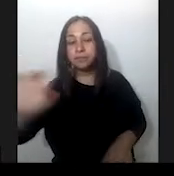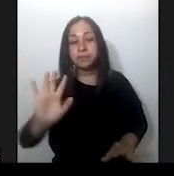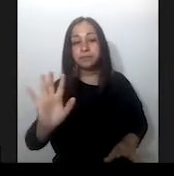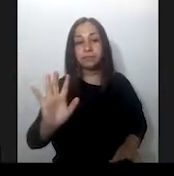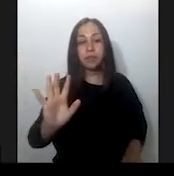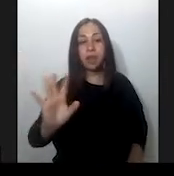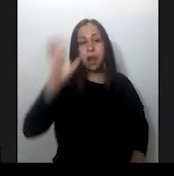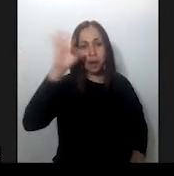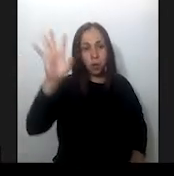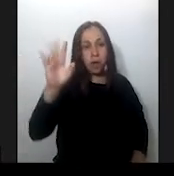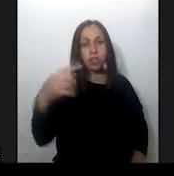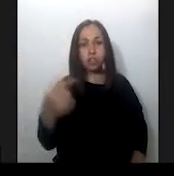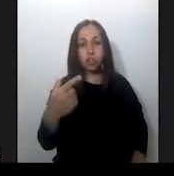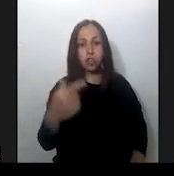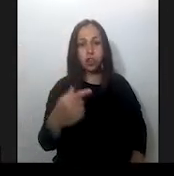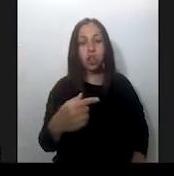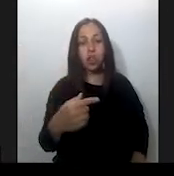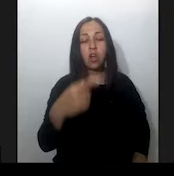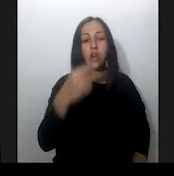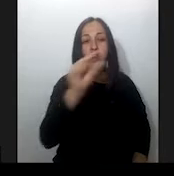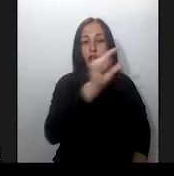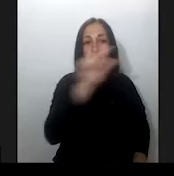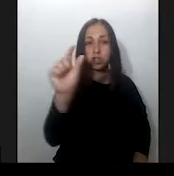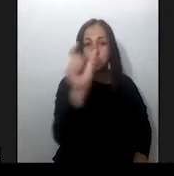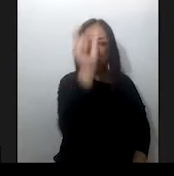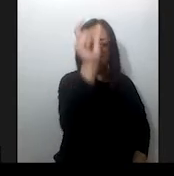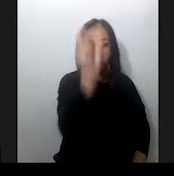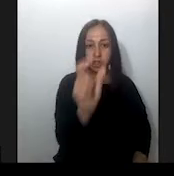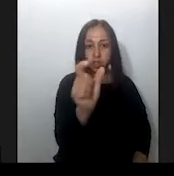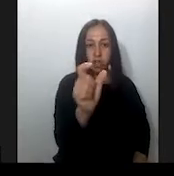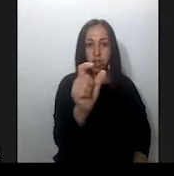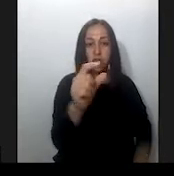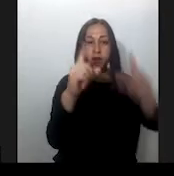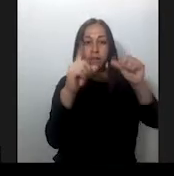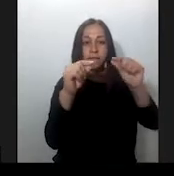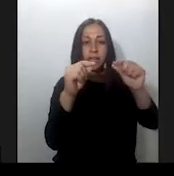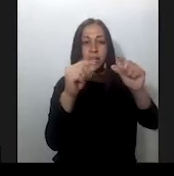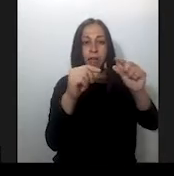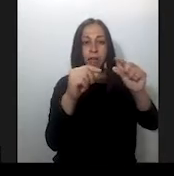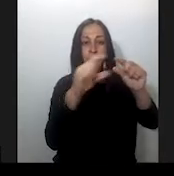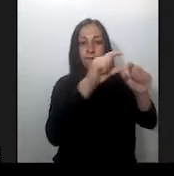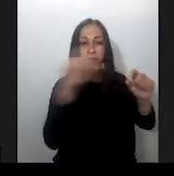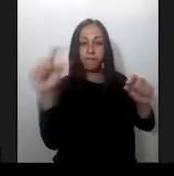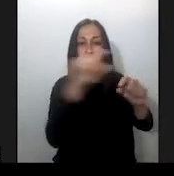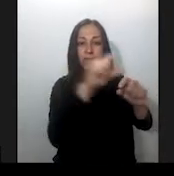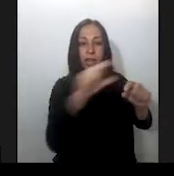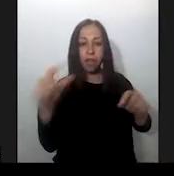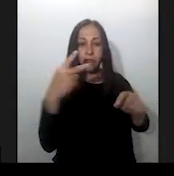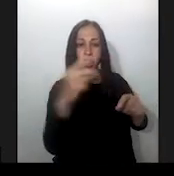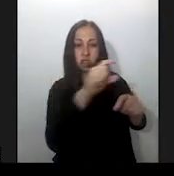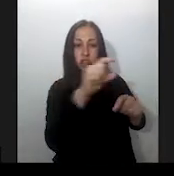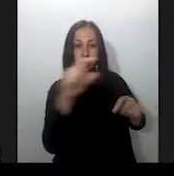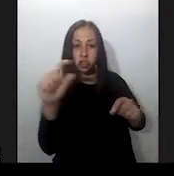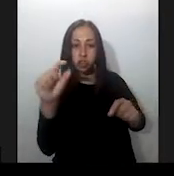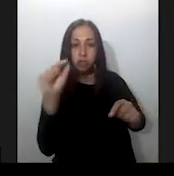que nosotros si nos posicionamos sobre 2, por ejemplo, la fila número 2, con clic derecho